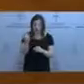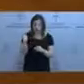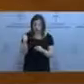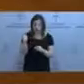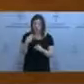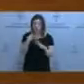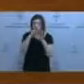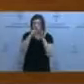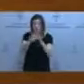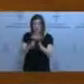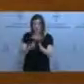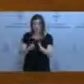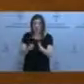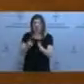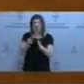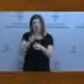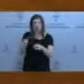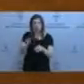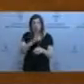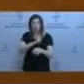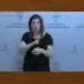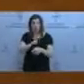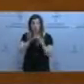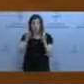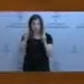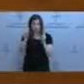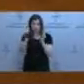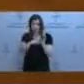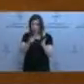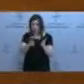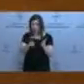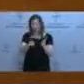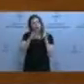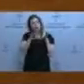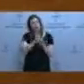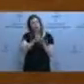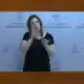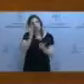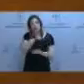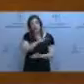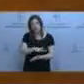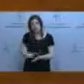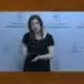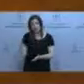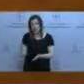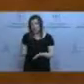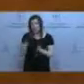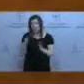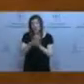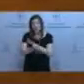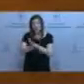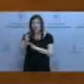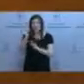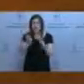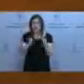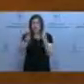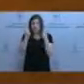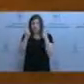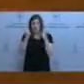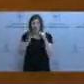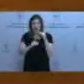cobran los profesores de religión. Usted hablaba de la educación infantil, la tasa de alumnos más baja de España,